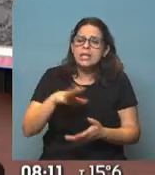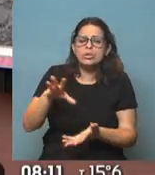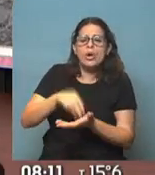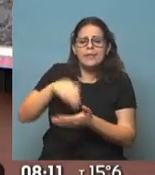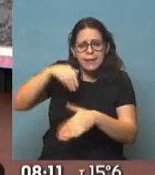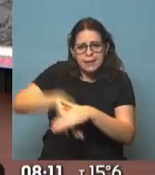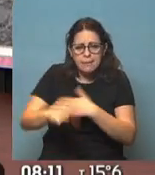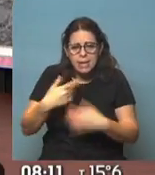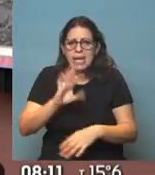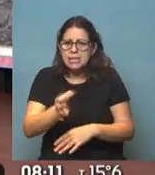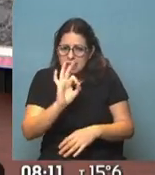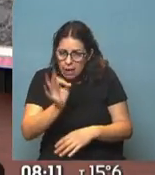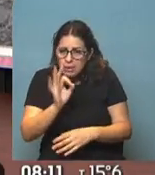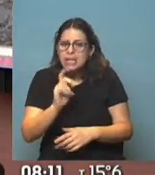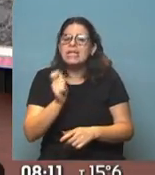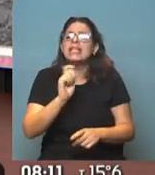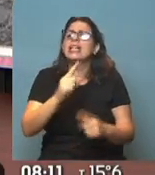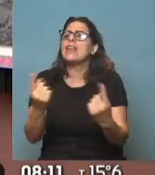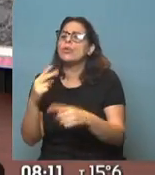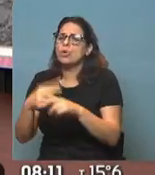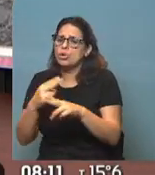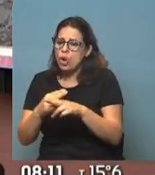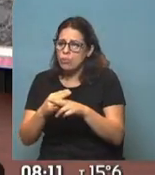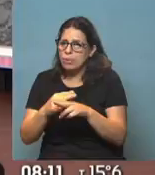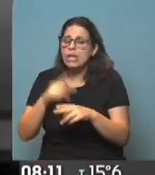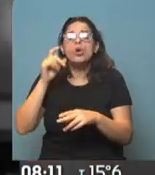posible identificarlos casi 40 años después. Geoffrey Cardoso.